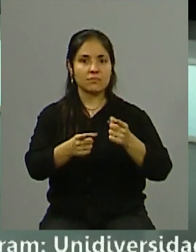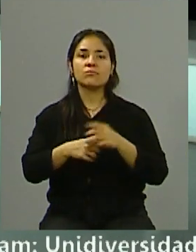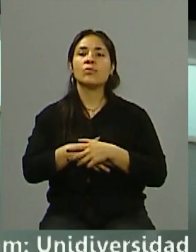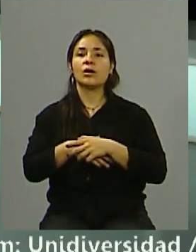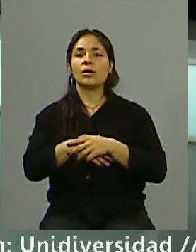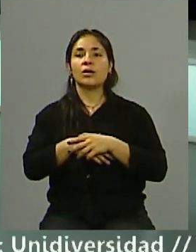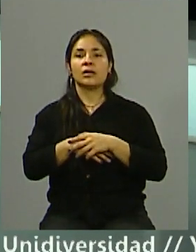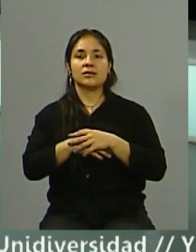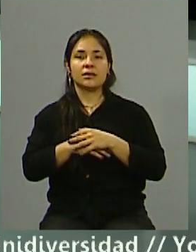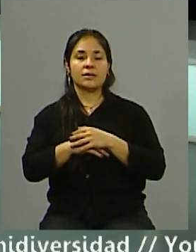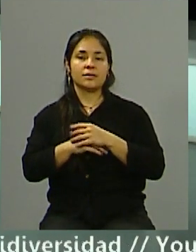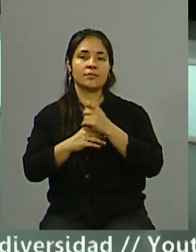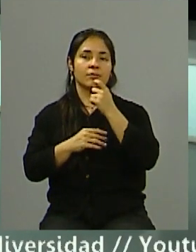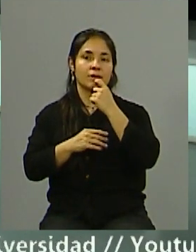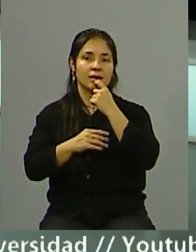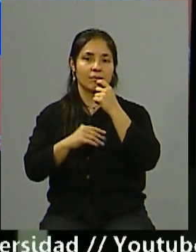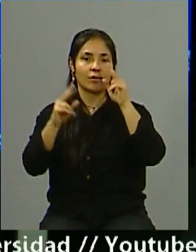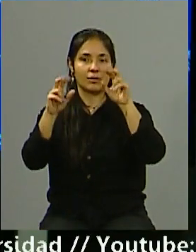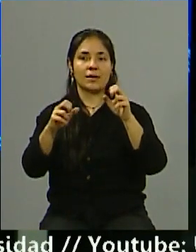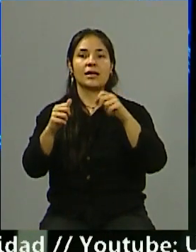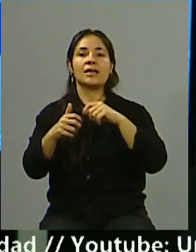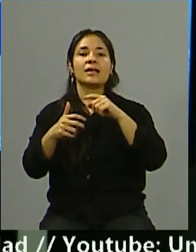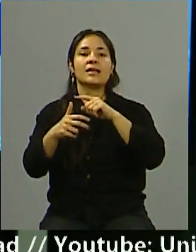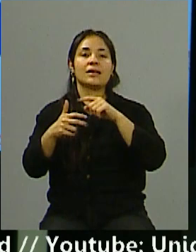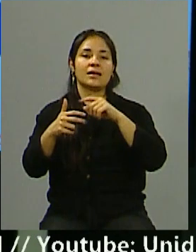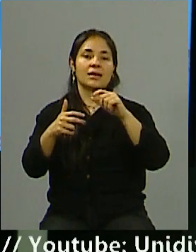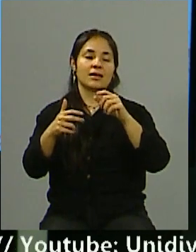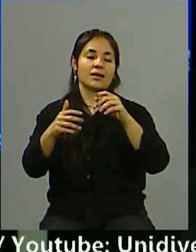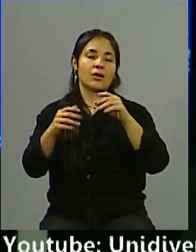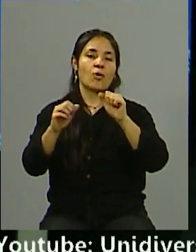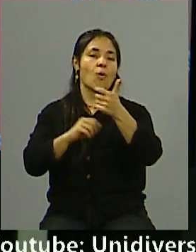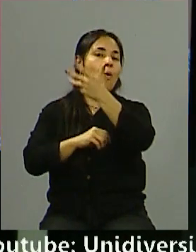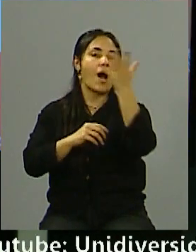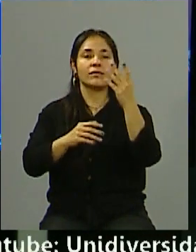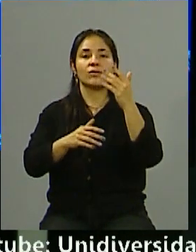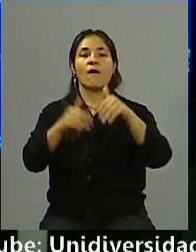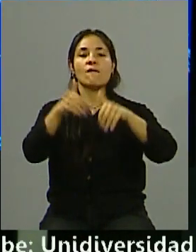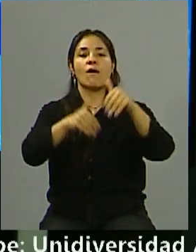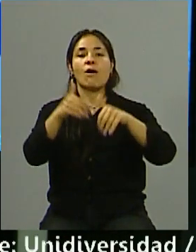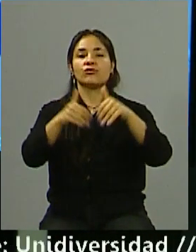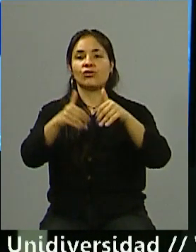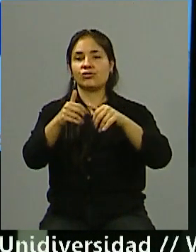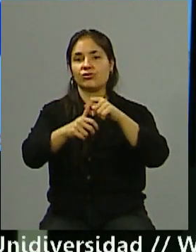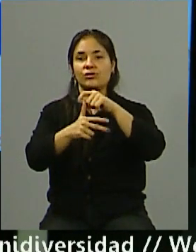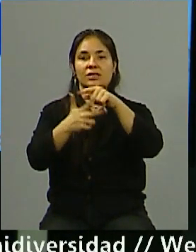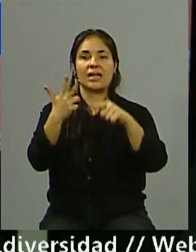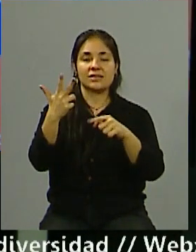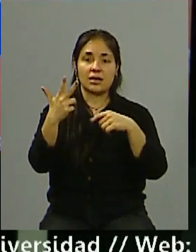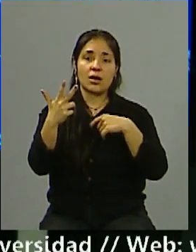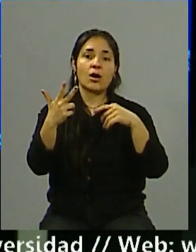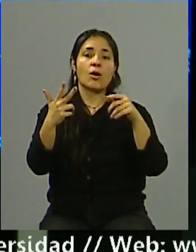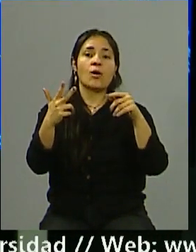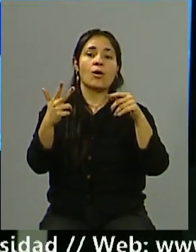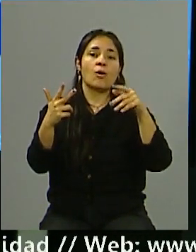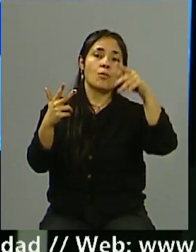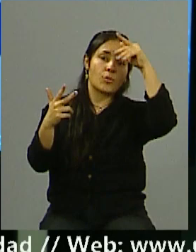esta paridad de los 3/3, ¿no? A partir de los cuales... bueno, a Milei se ha despegado un poquitito, pero Bullrich y Massa, sobre todo ahí, hay una